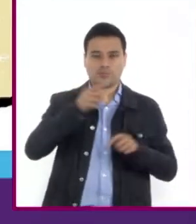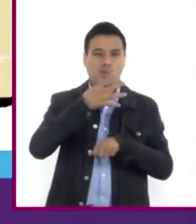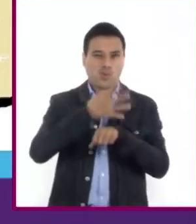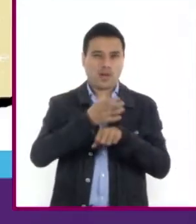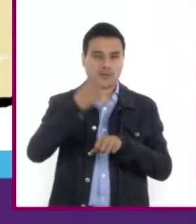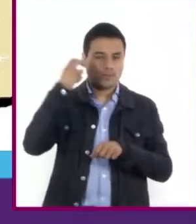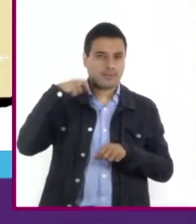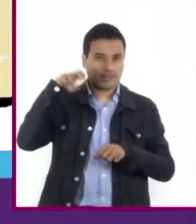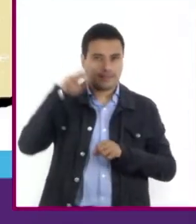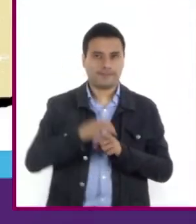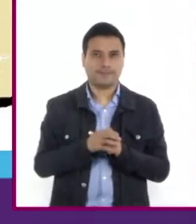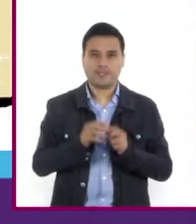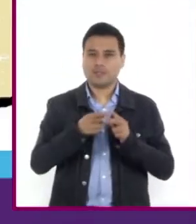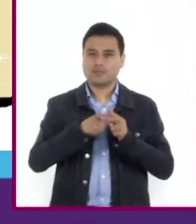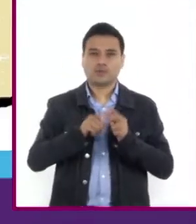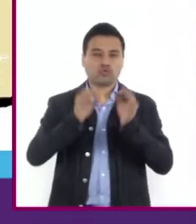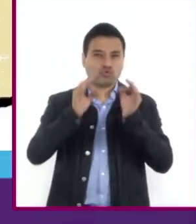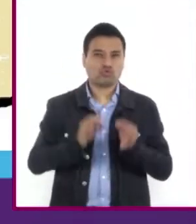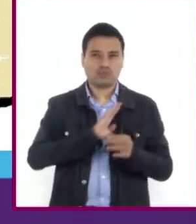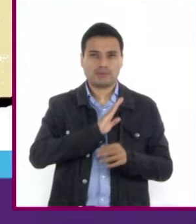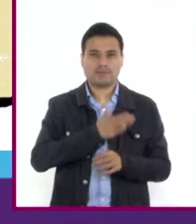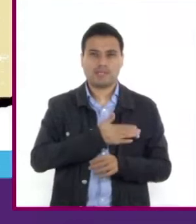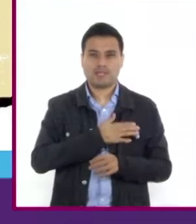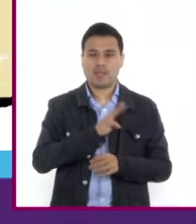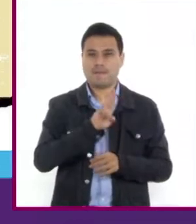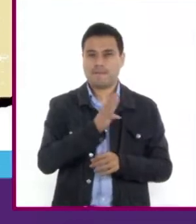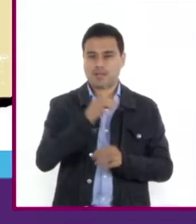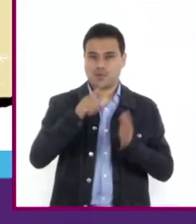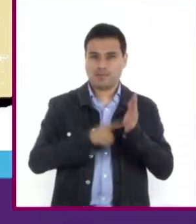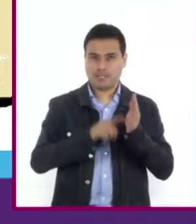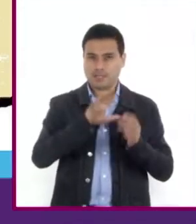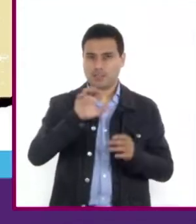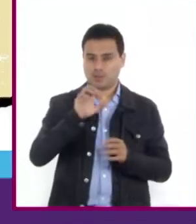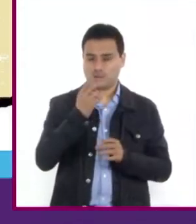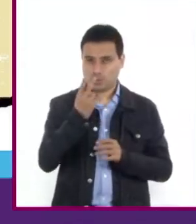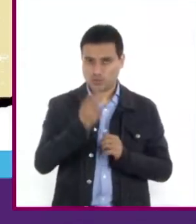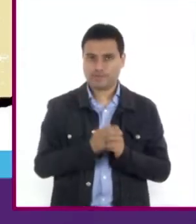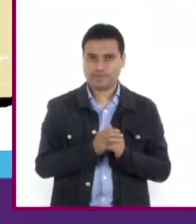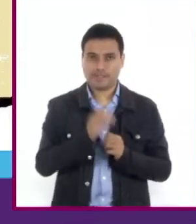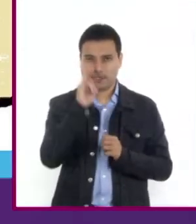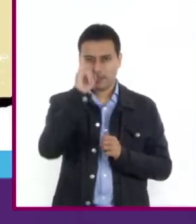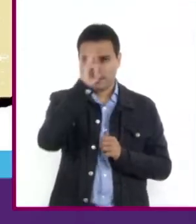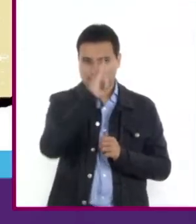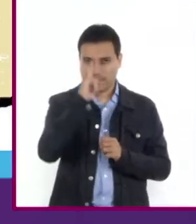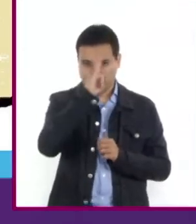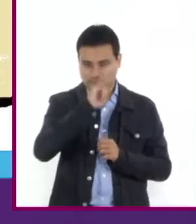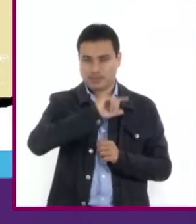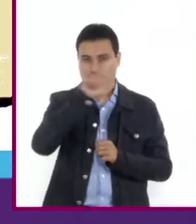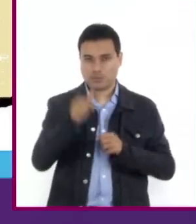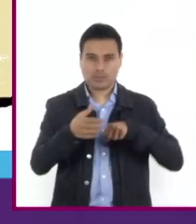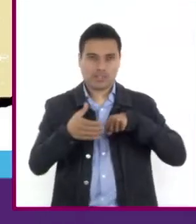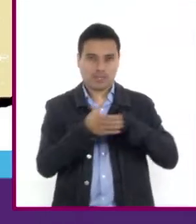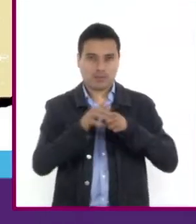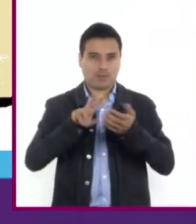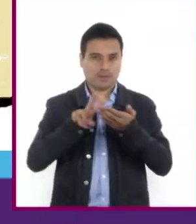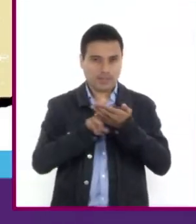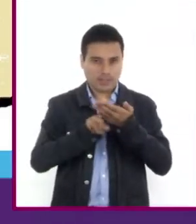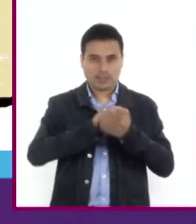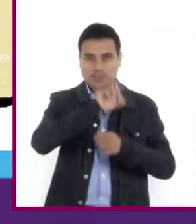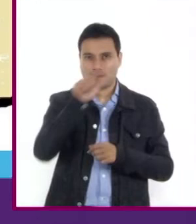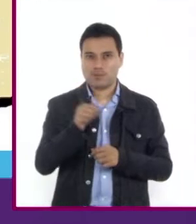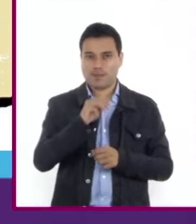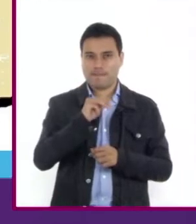viaje. Salió de España en mayo de 1502, pasó por las Canarias y Cabo Verde, hasta llegar